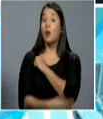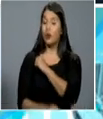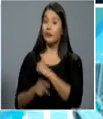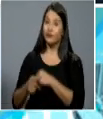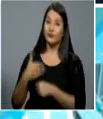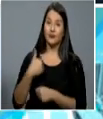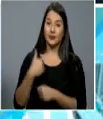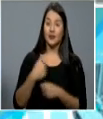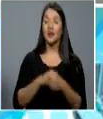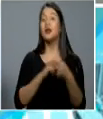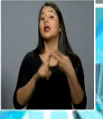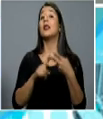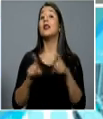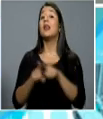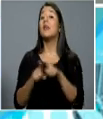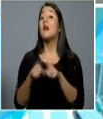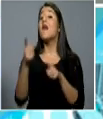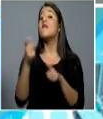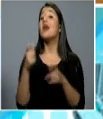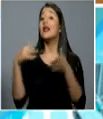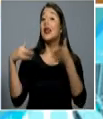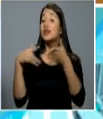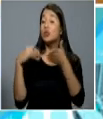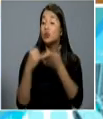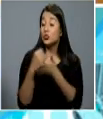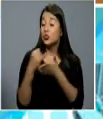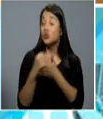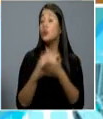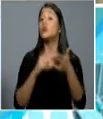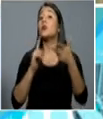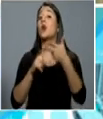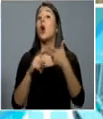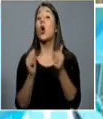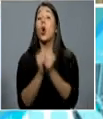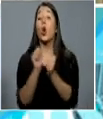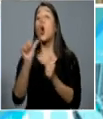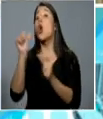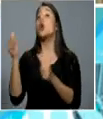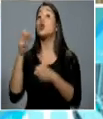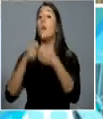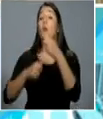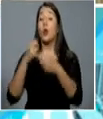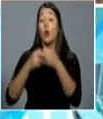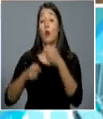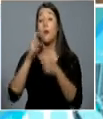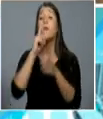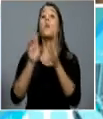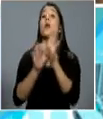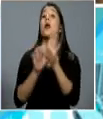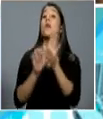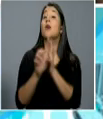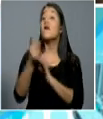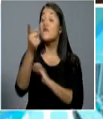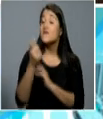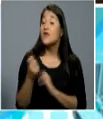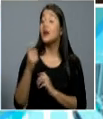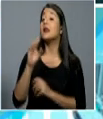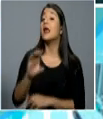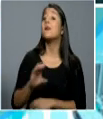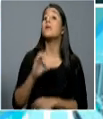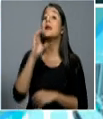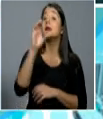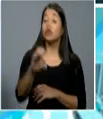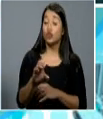el fenómeno de la escolaridad, eso combinado entonces con otros problemas estructurales como por ejemplo la falta de inversión